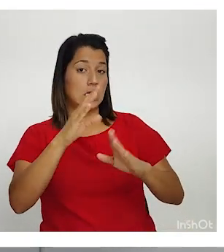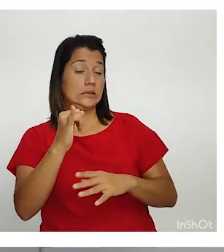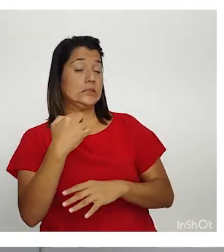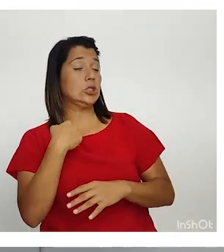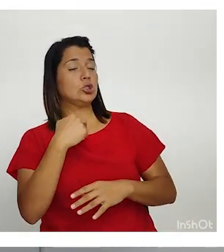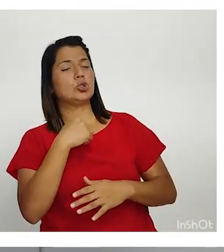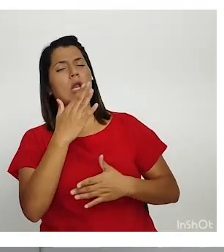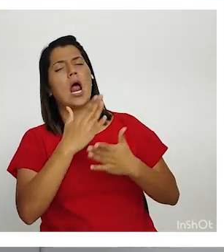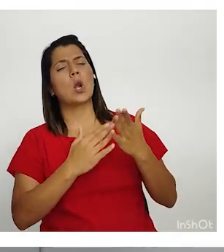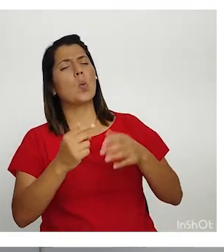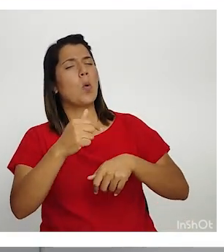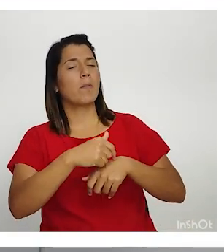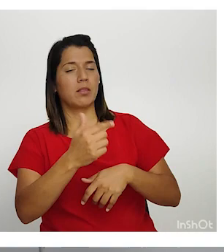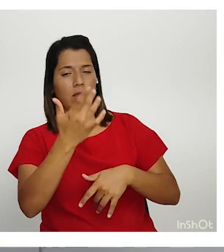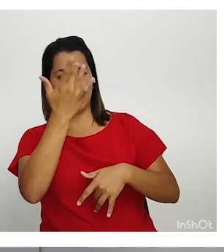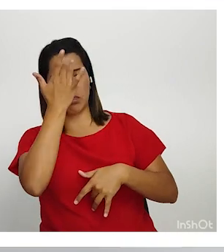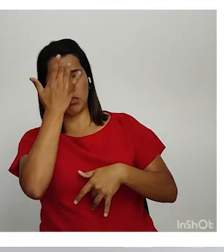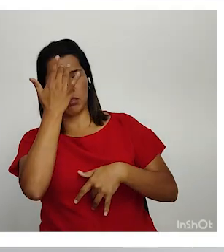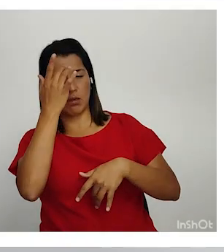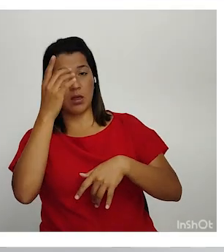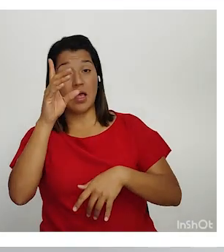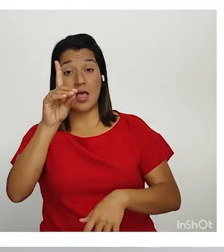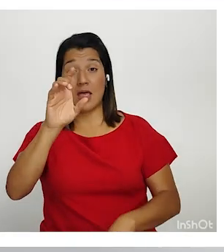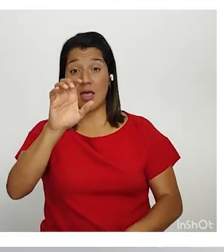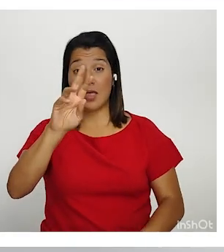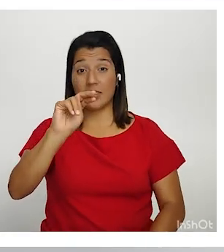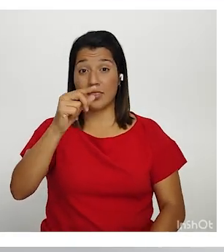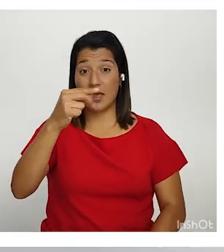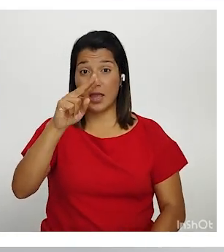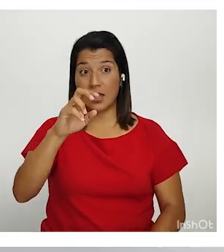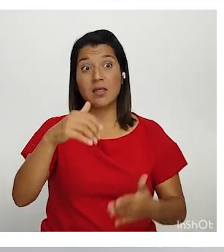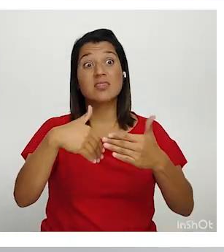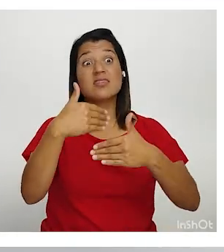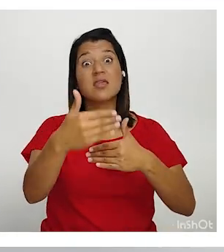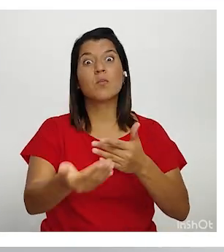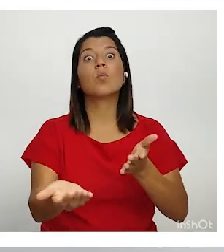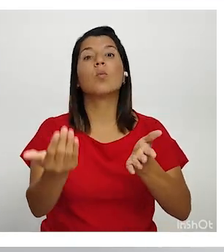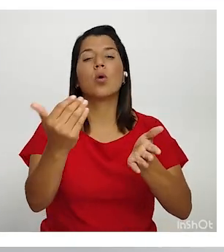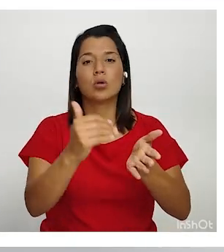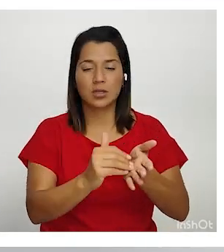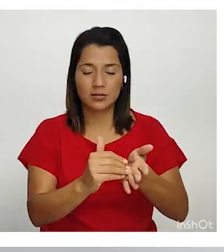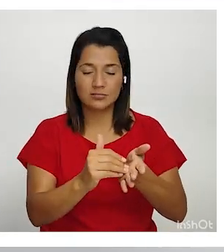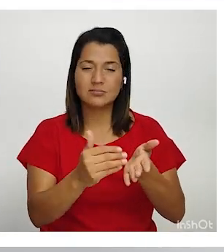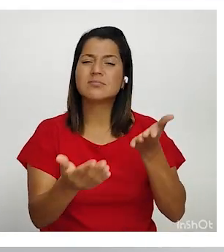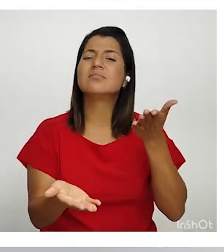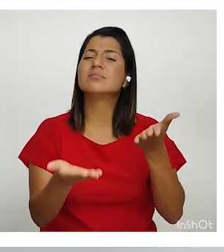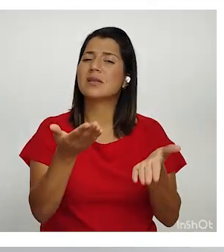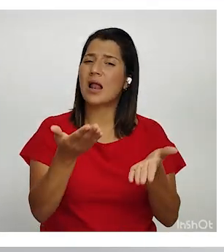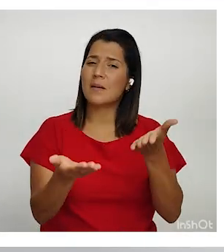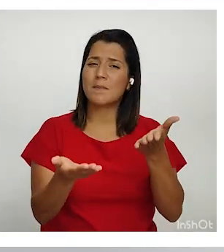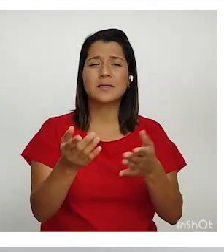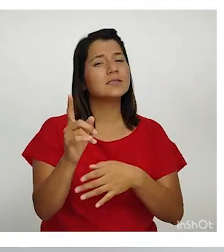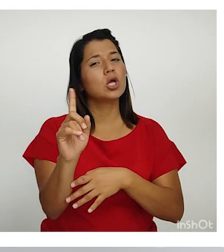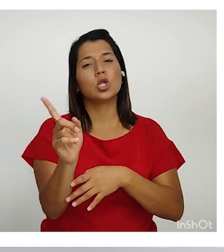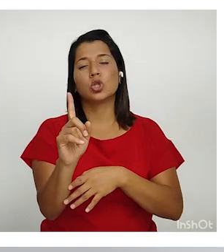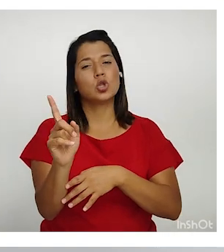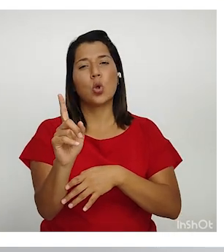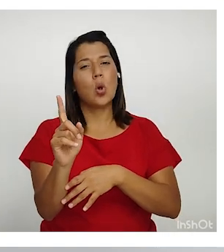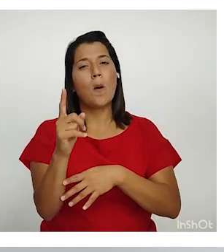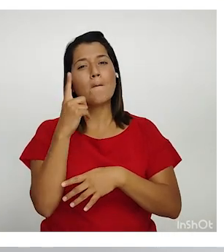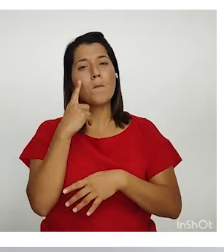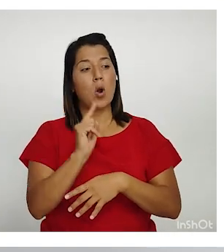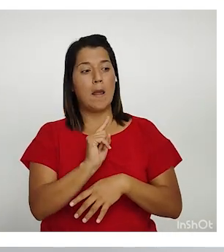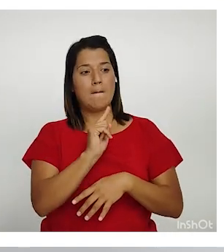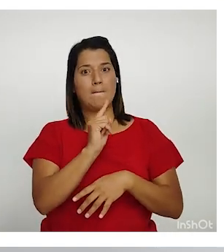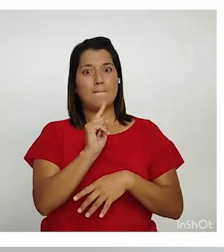enfermamos en algún momento de nuestra vida por dengue y nos volvemos a reinfectar Muy posiblemente no sea por el mosquito que